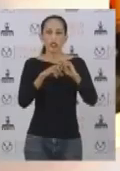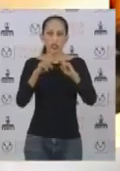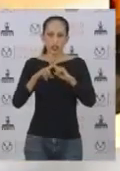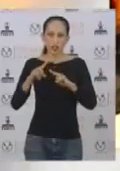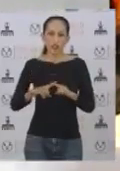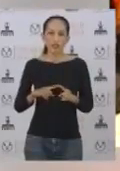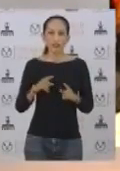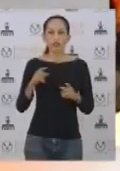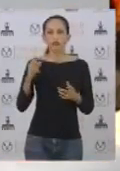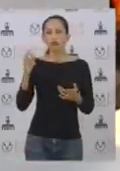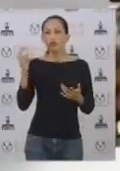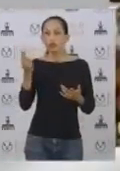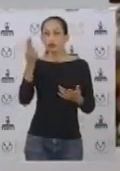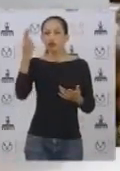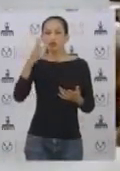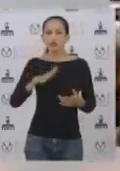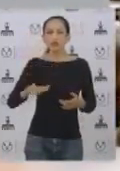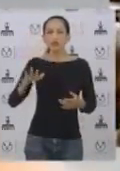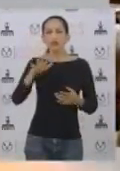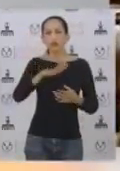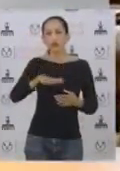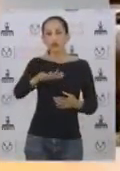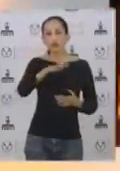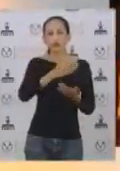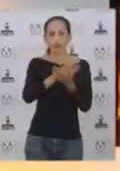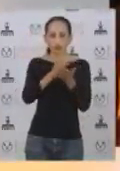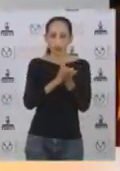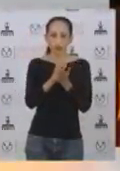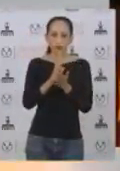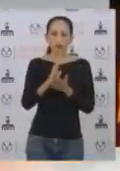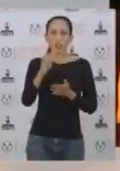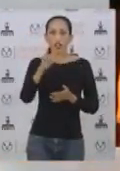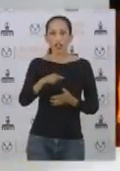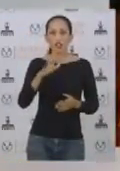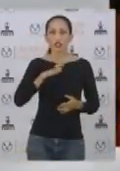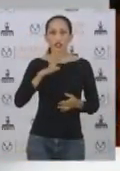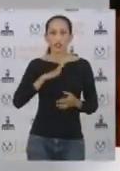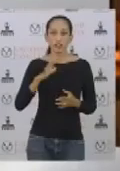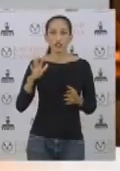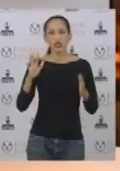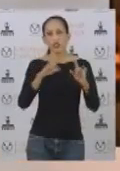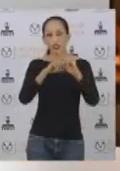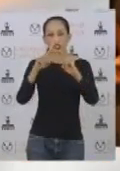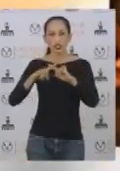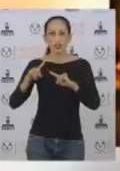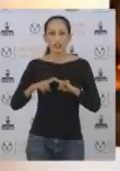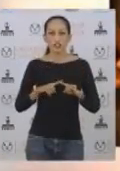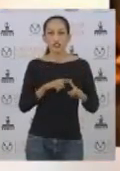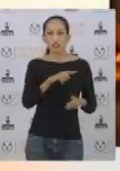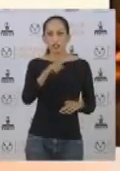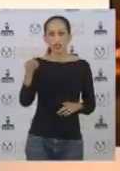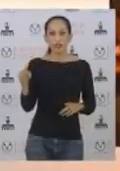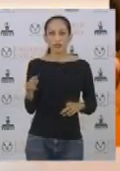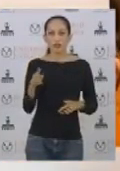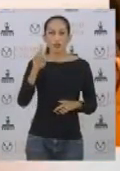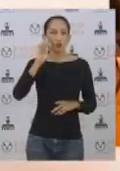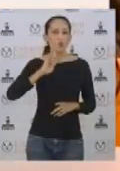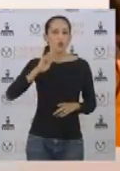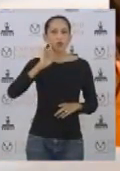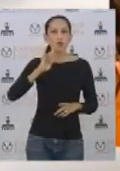diversas unidades académicas del Campus Victoria, ya que es un evento itinerante. Así lo dio a conocer Clara García